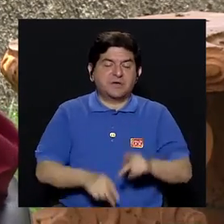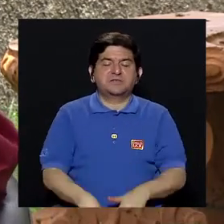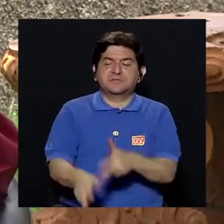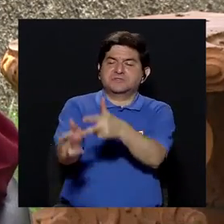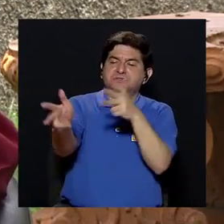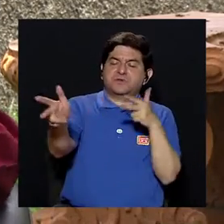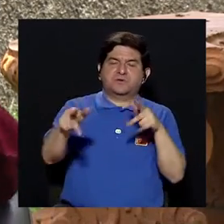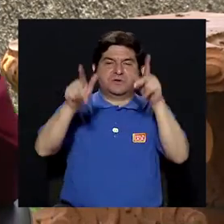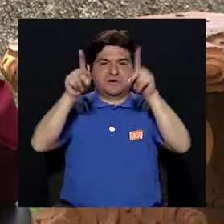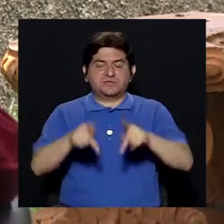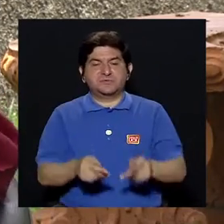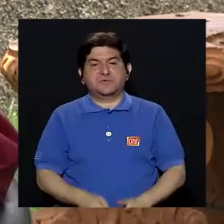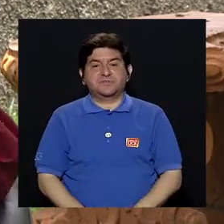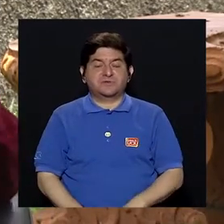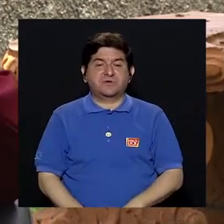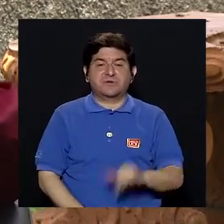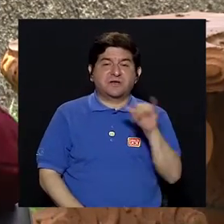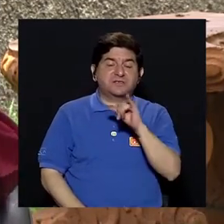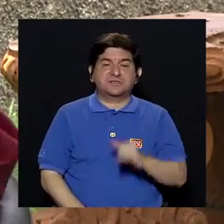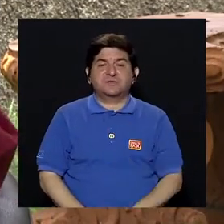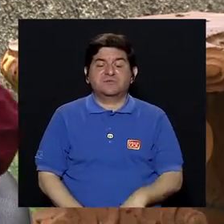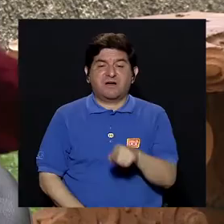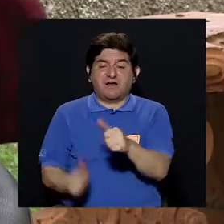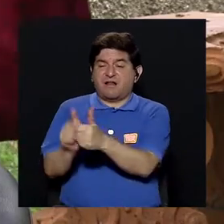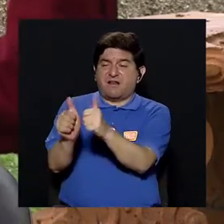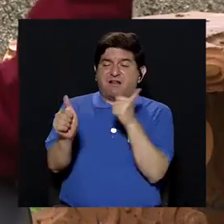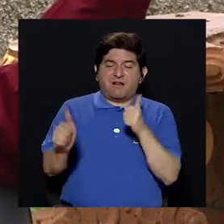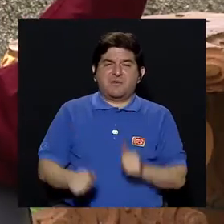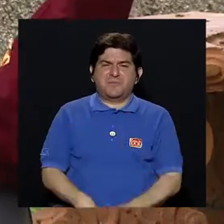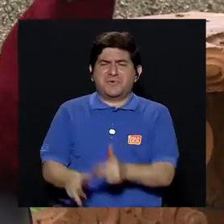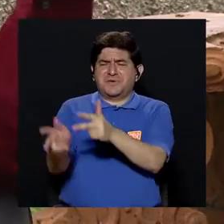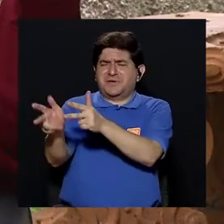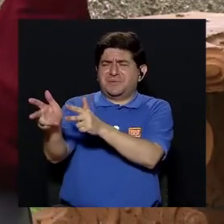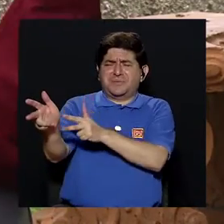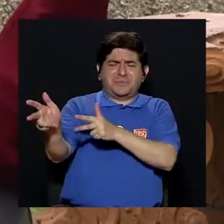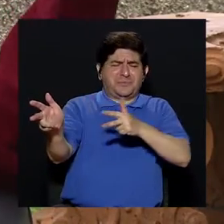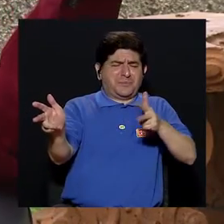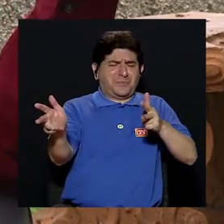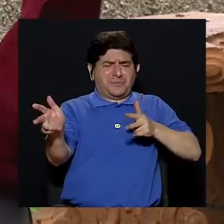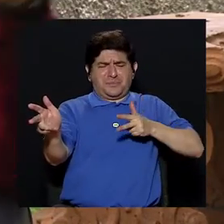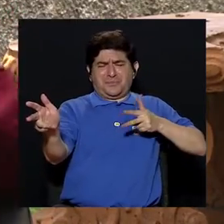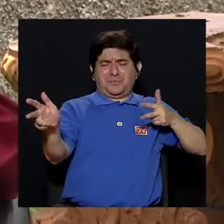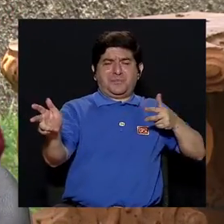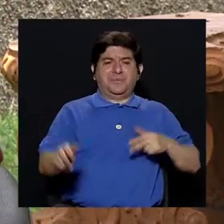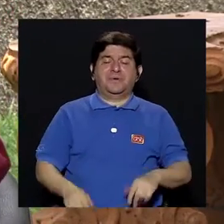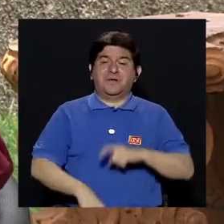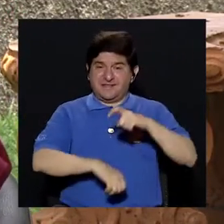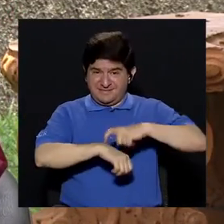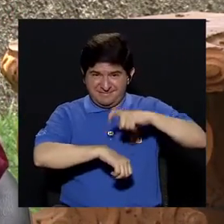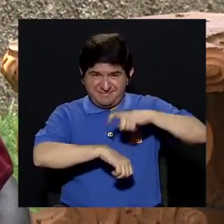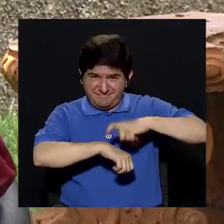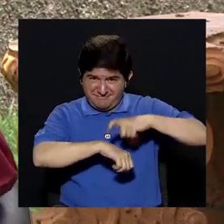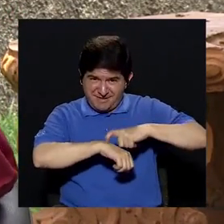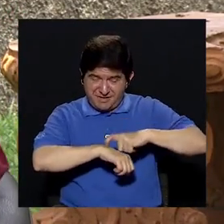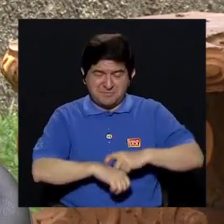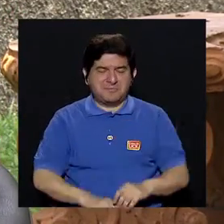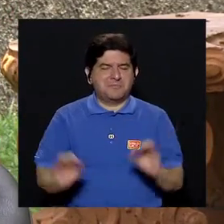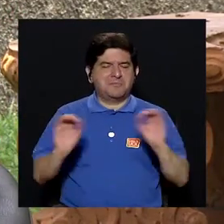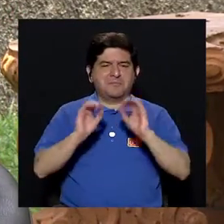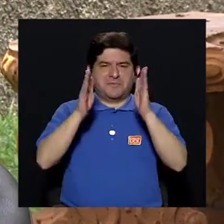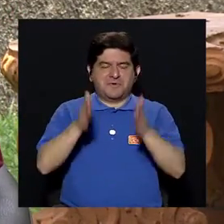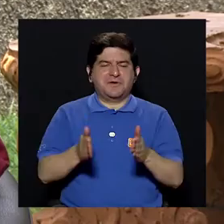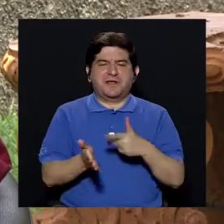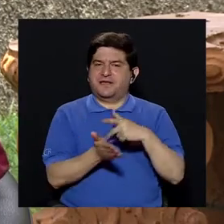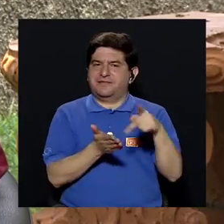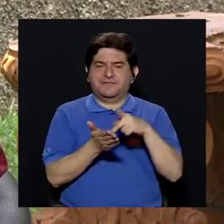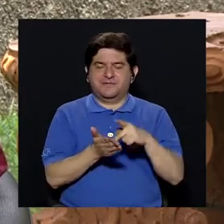estábamos en la presa, los que estábamos atrás y que también nos atrasamos porque la presa se extiende por kilómetros y kilómetros. Todo ese tiempo, pues nadie